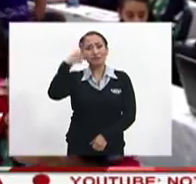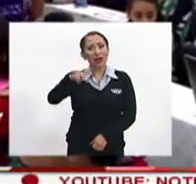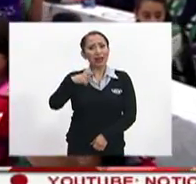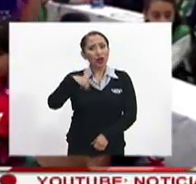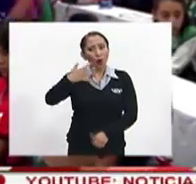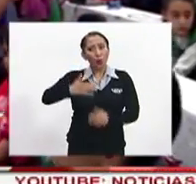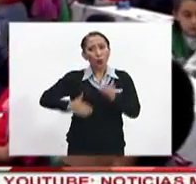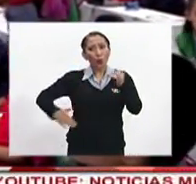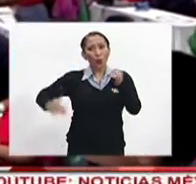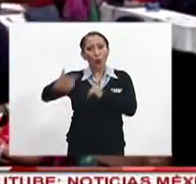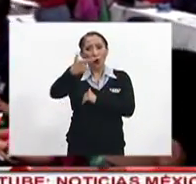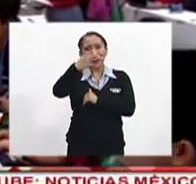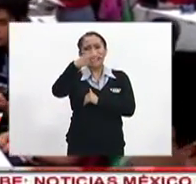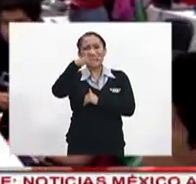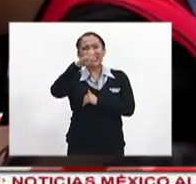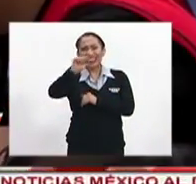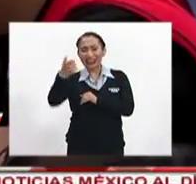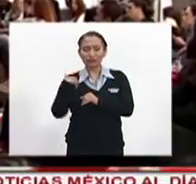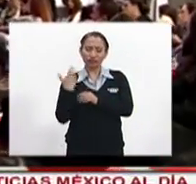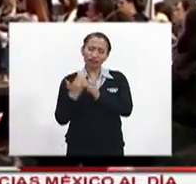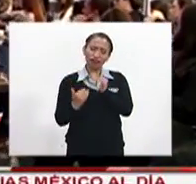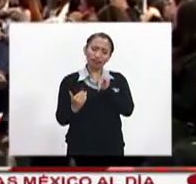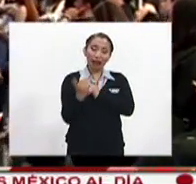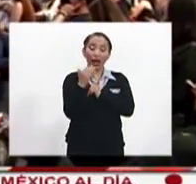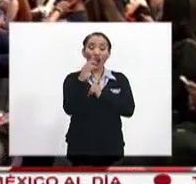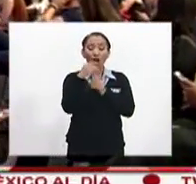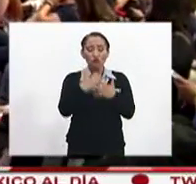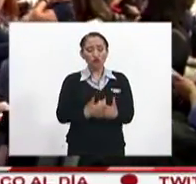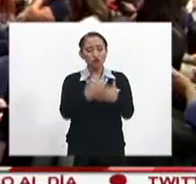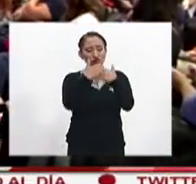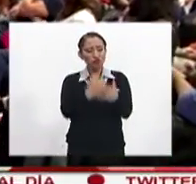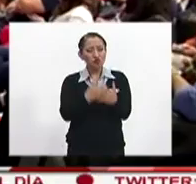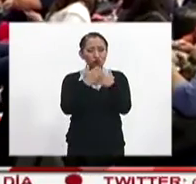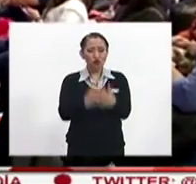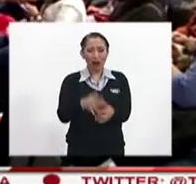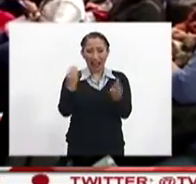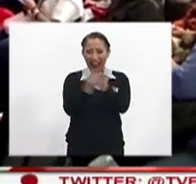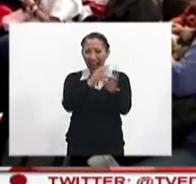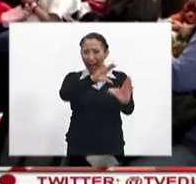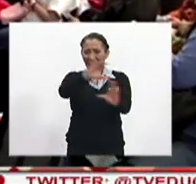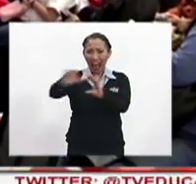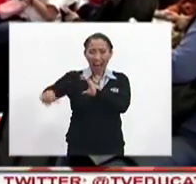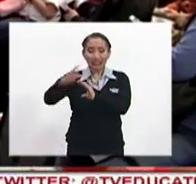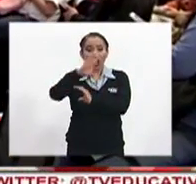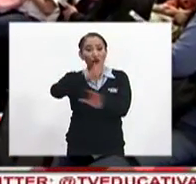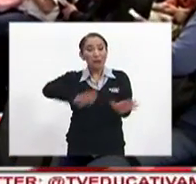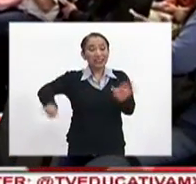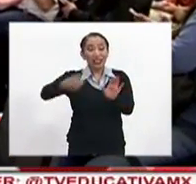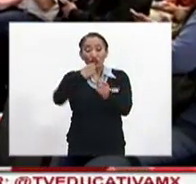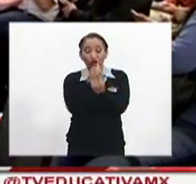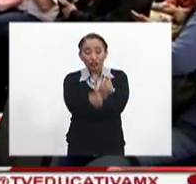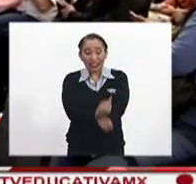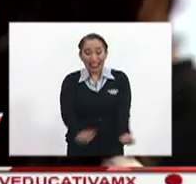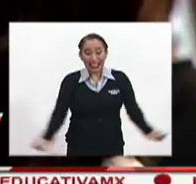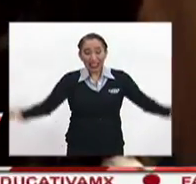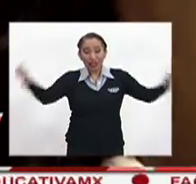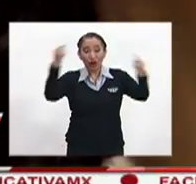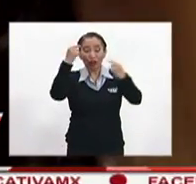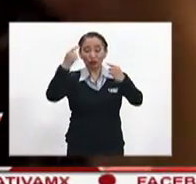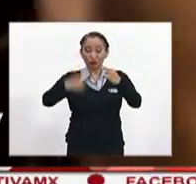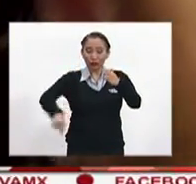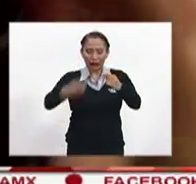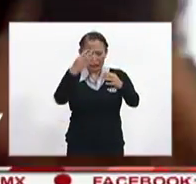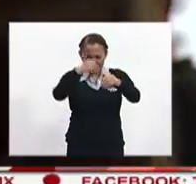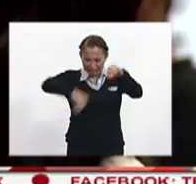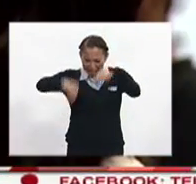un nuevo récord Guinness. Se trata de la clase de robótica más grande del mundo. Poco más de 900 niños armaron al mismo